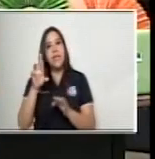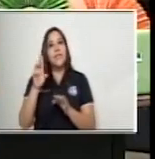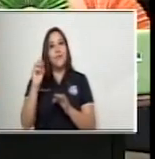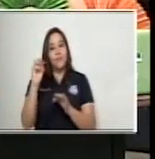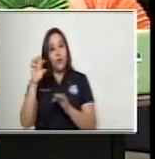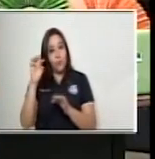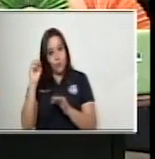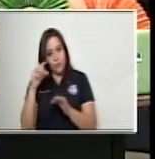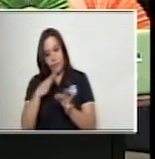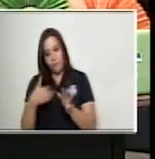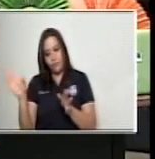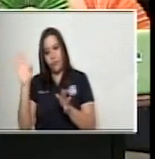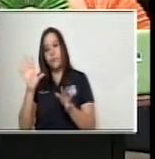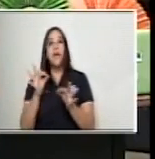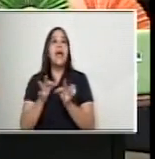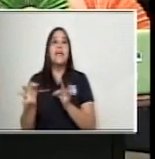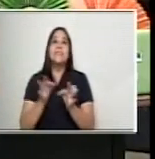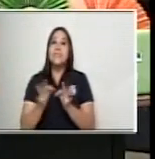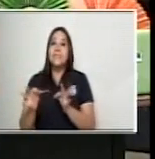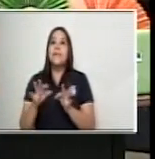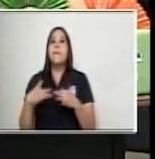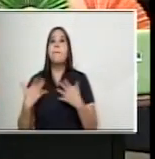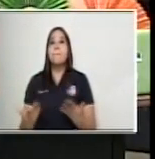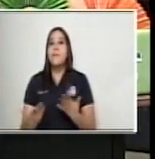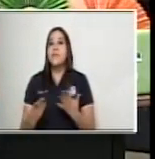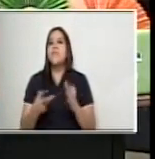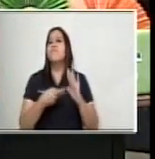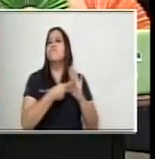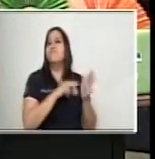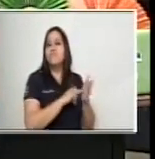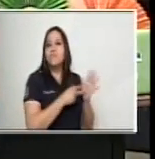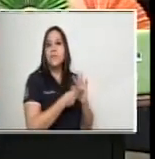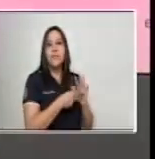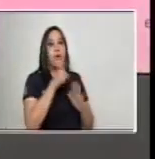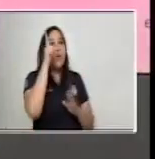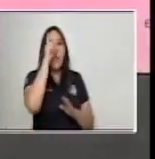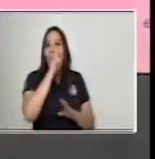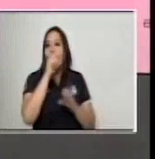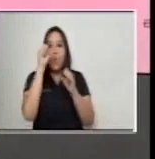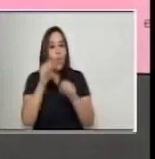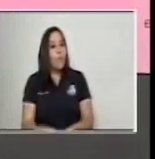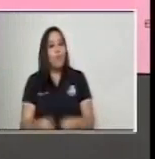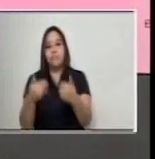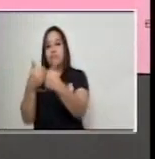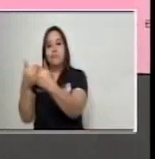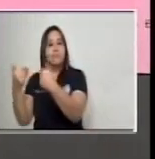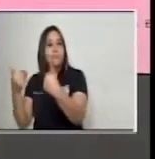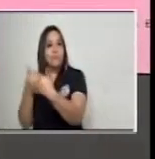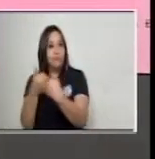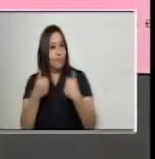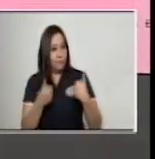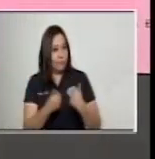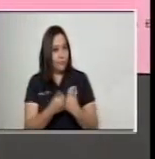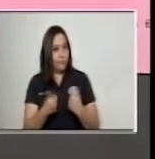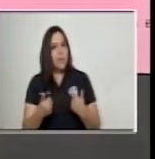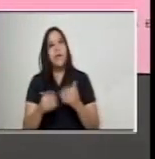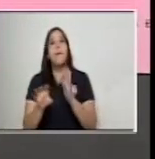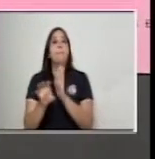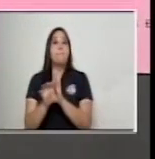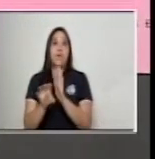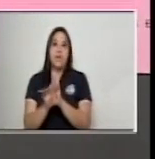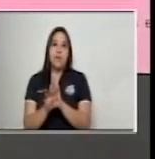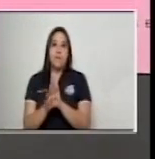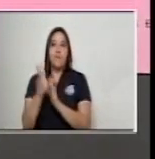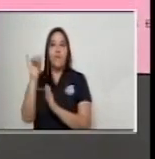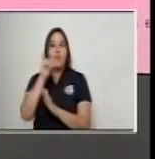proposiciones simples o atómicas son aquellas que no se pueden dividir. Como por ejemplo, en nuestra lectura